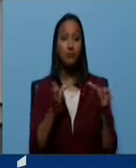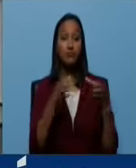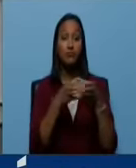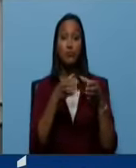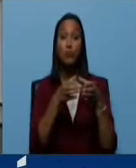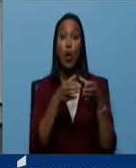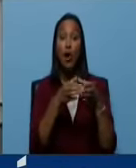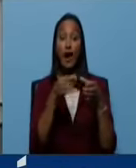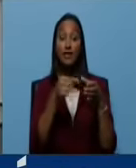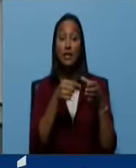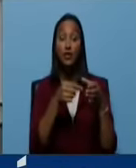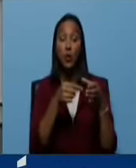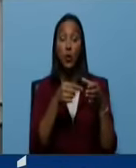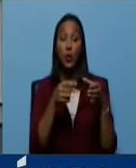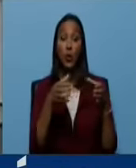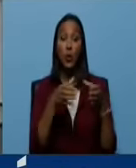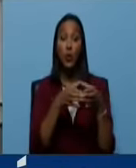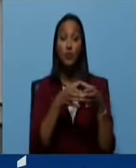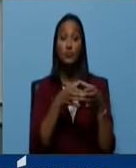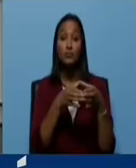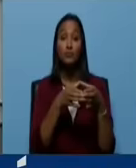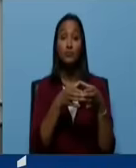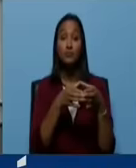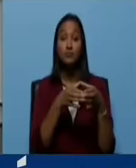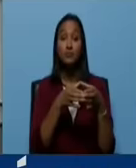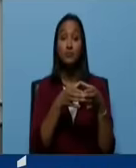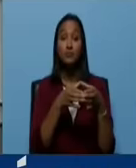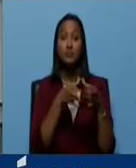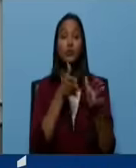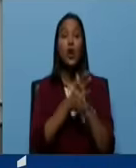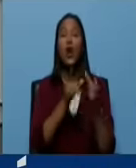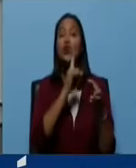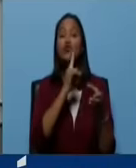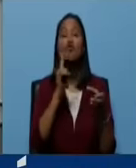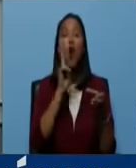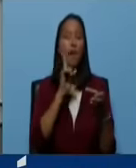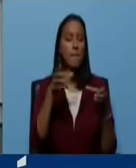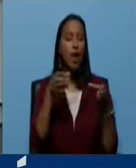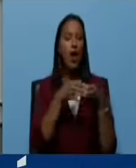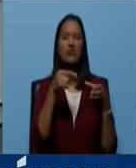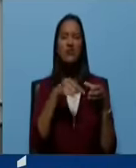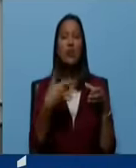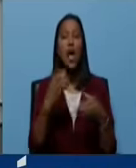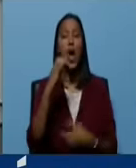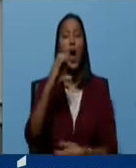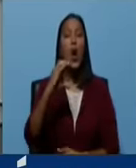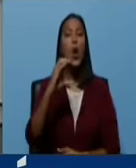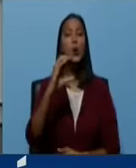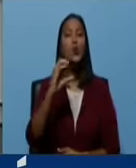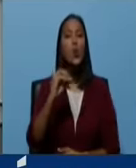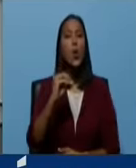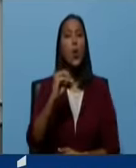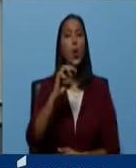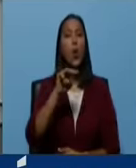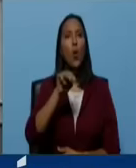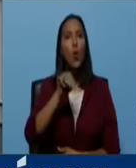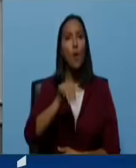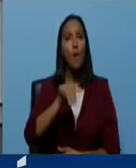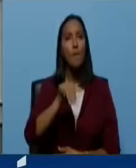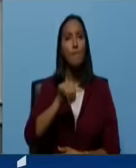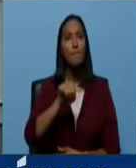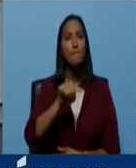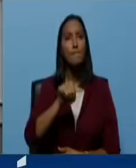ella e incluyente de los mal llamados comanditos para lograr por